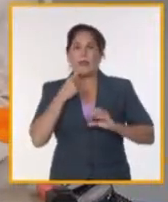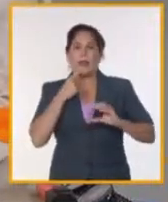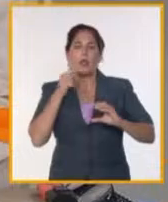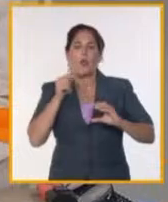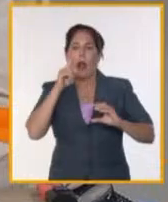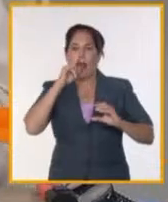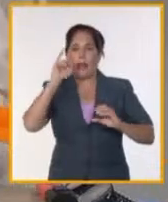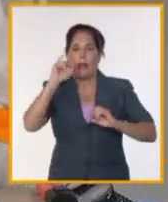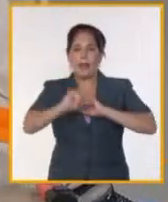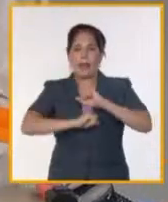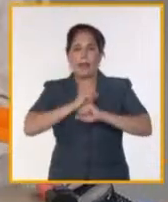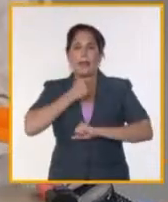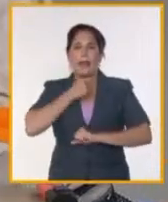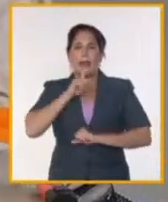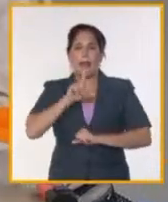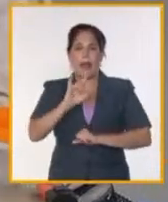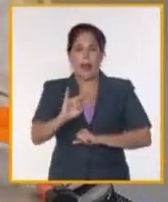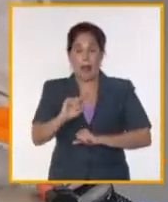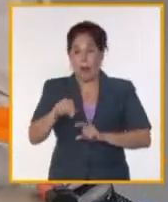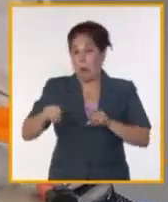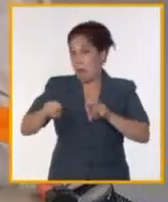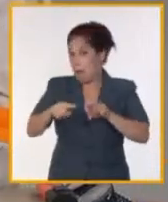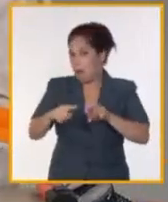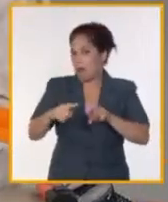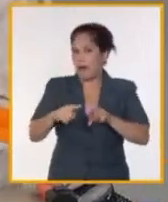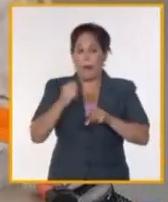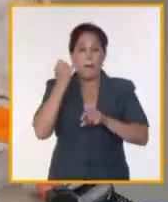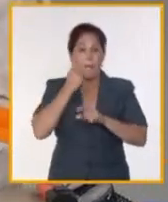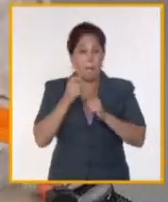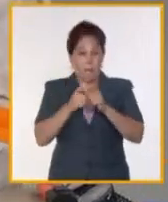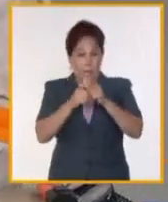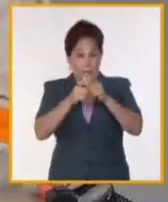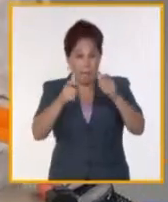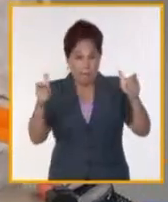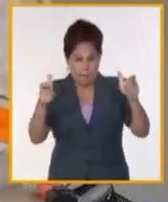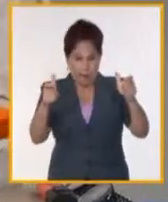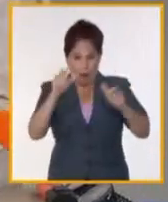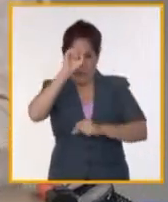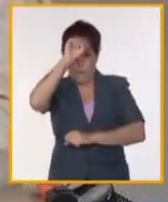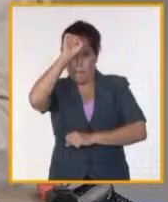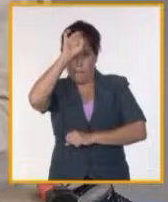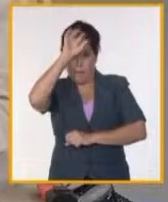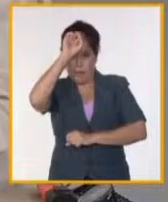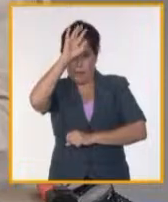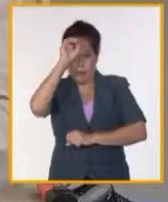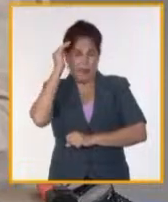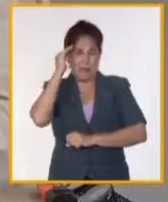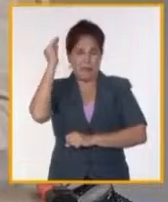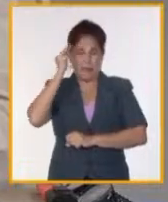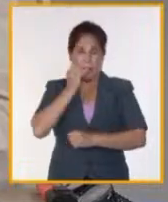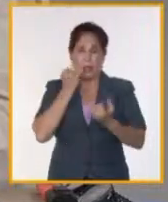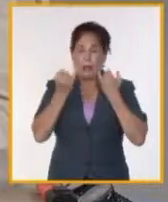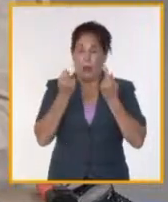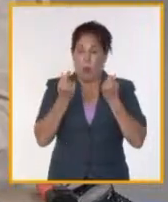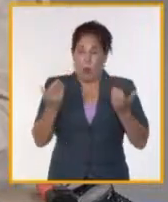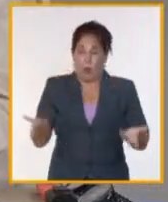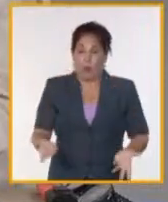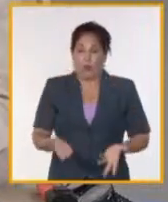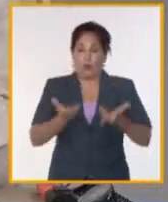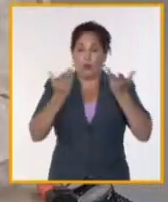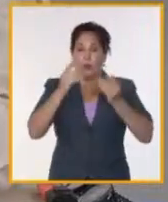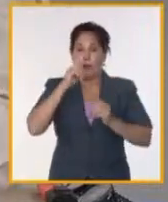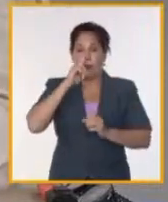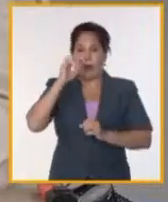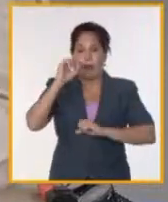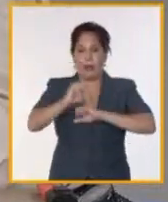níquel, porque es, digamos, el recurso que en mayor abundancia y con mayor interés económico existe en nuestro país.